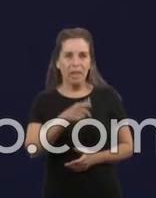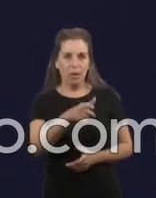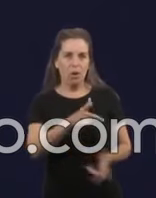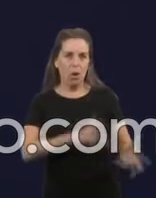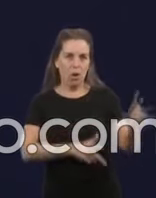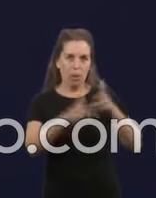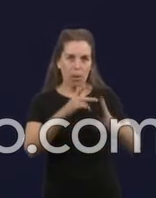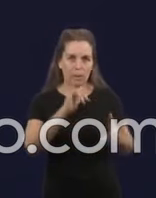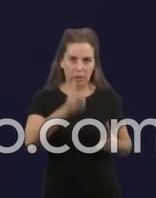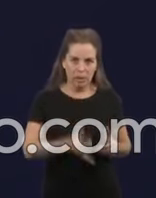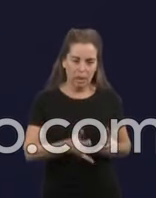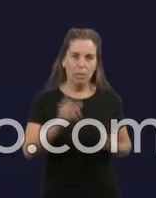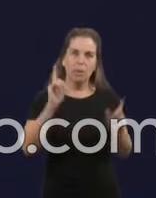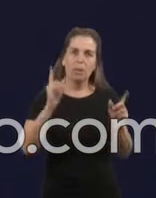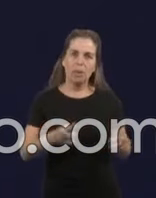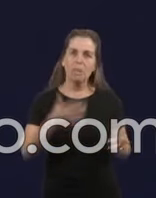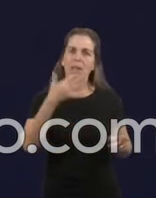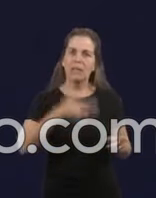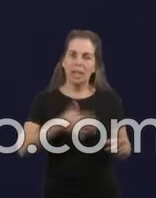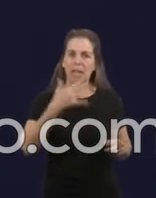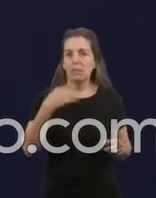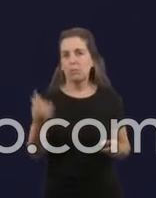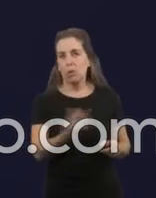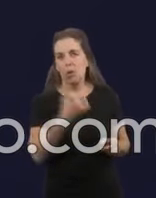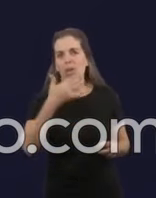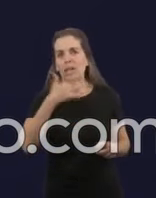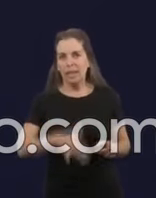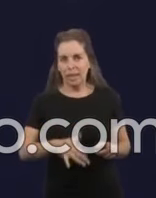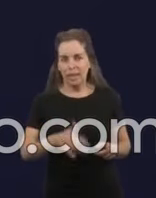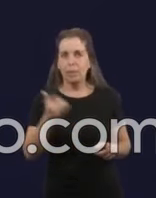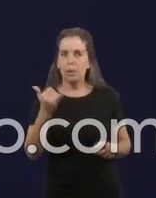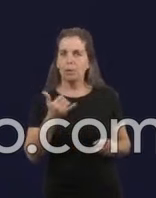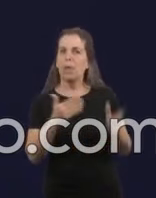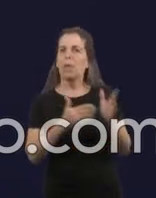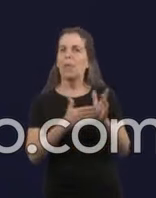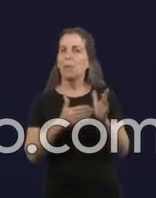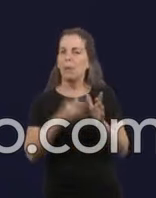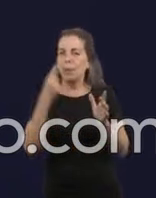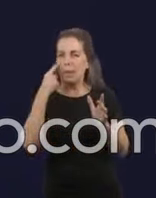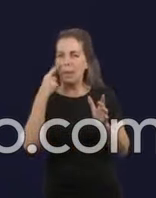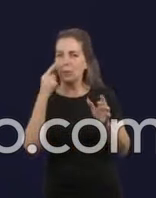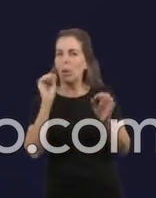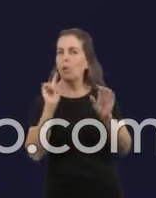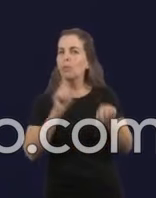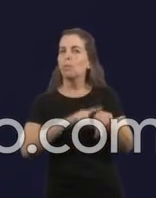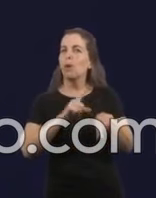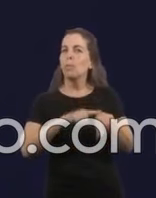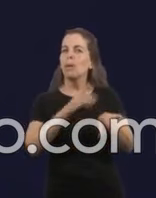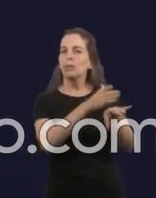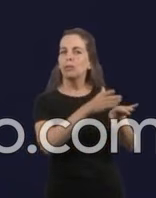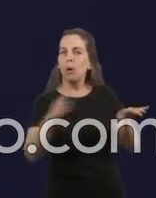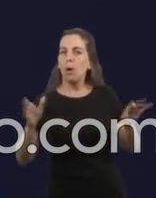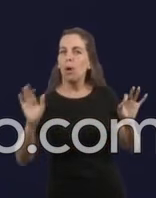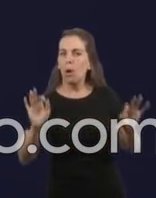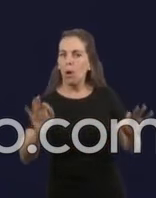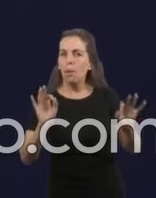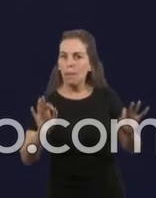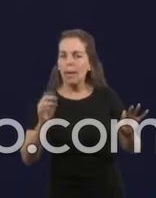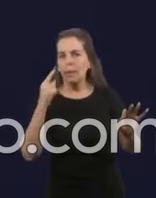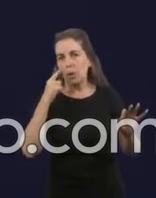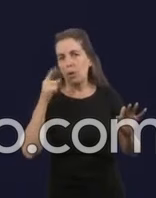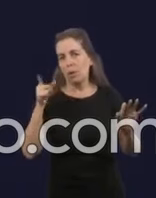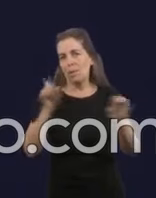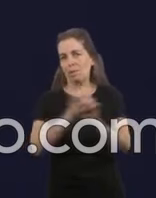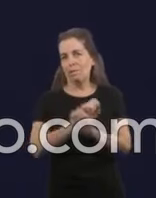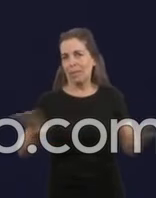también entiendo O comprendemos que hay que ver la película completa y el desastre también ya que